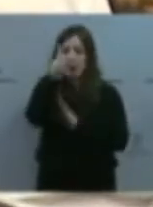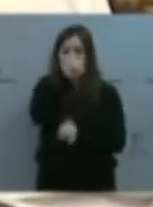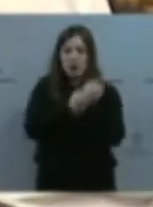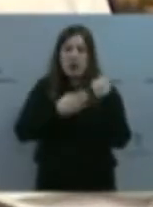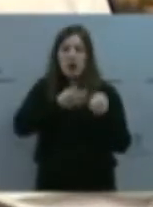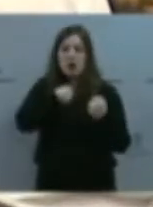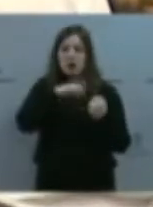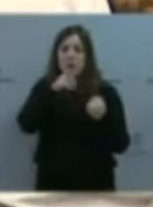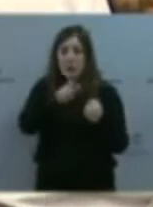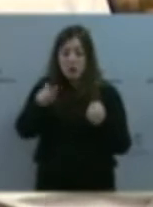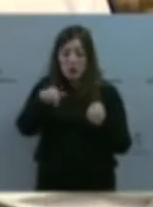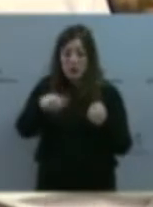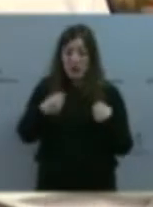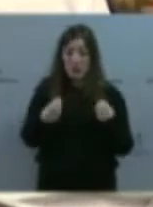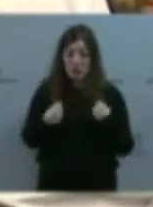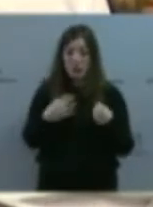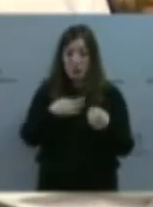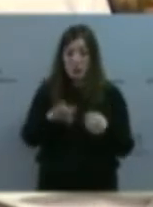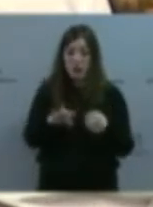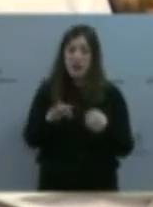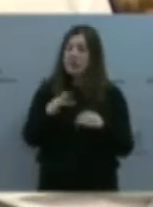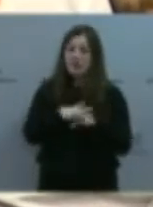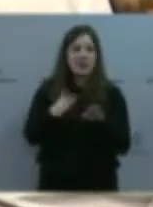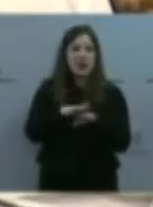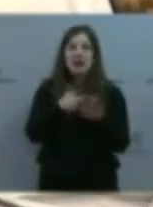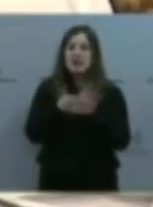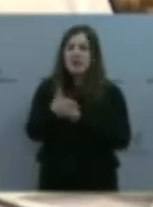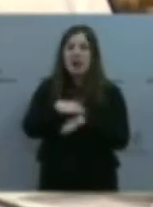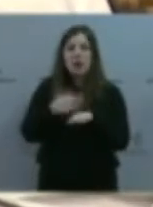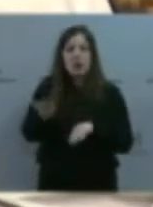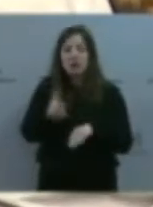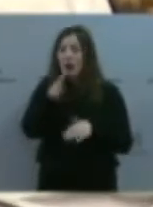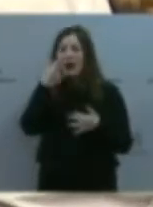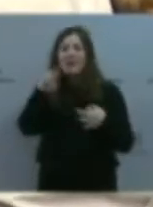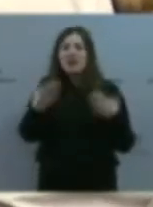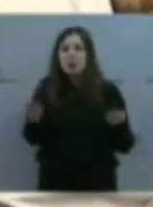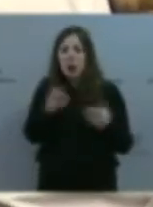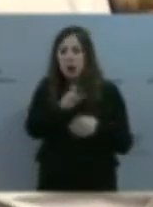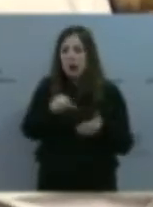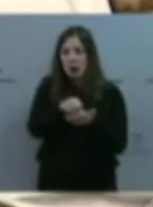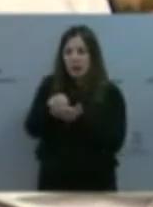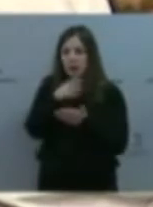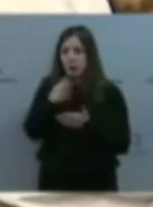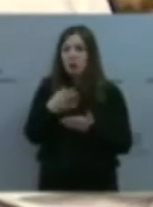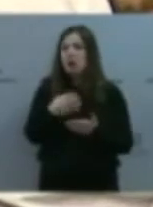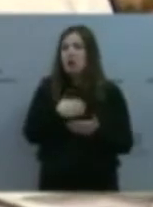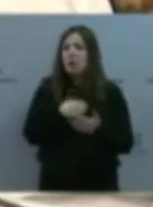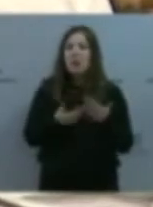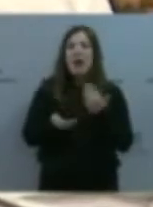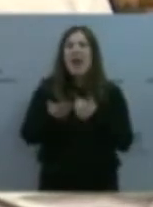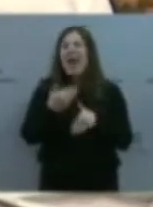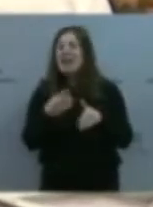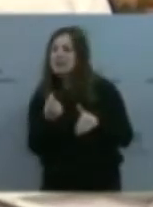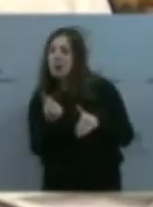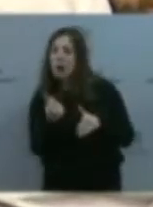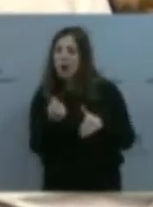¿Qué garantías tiene la ciudadanía ahora de que no se va a especular de nuevo con fondos que deberían invertirse íntegramente en el